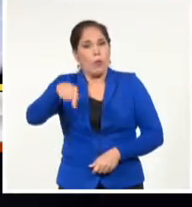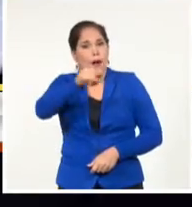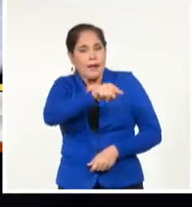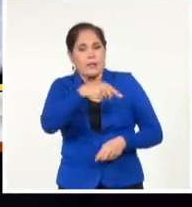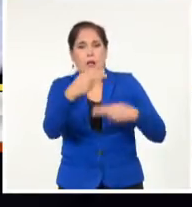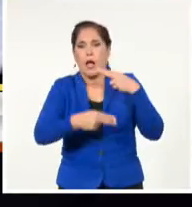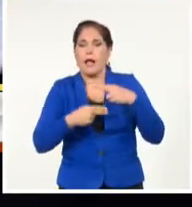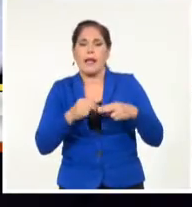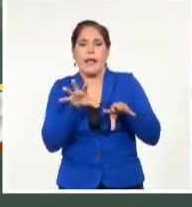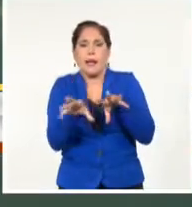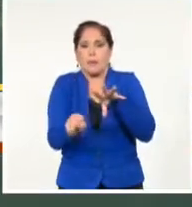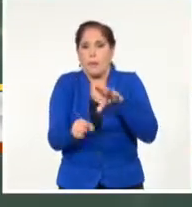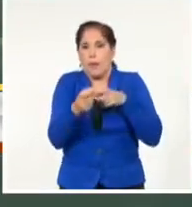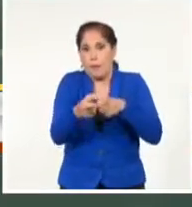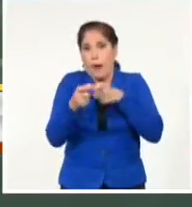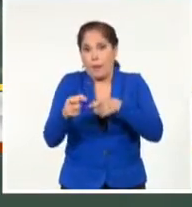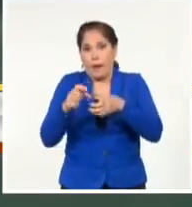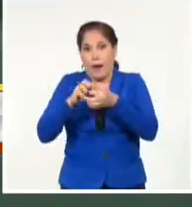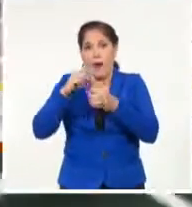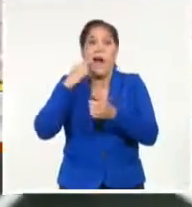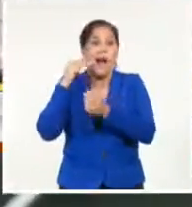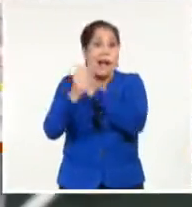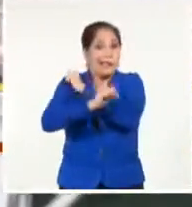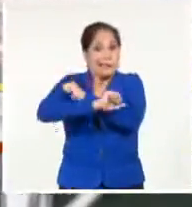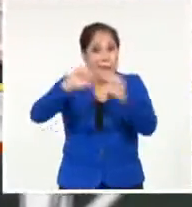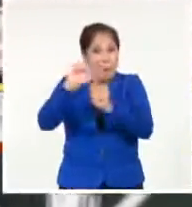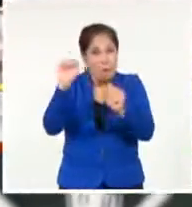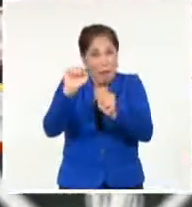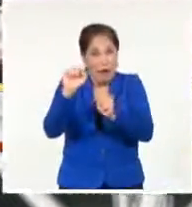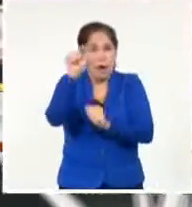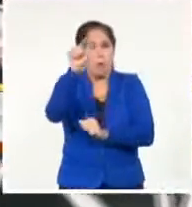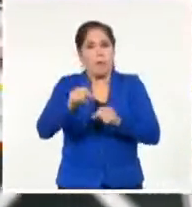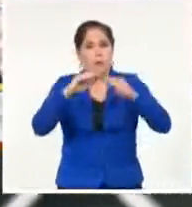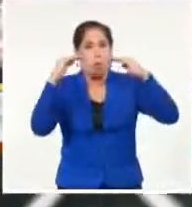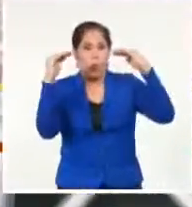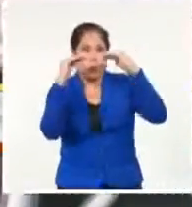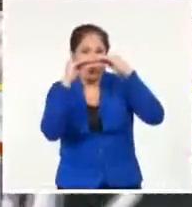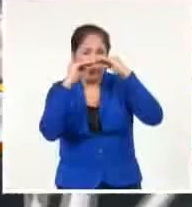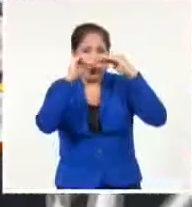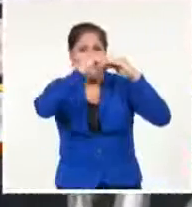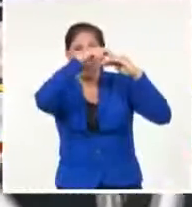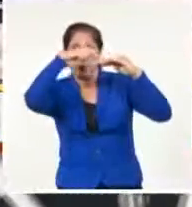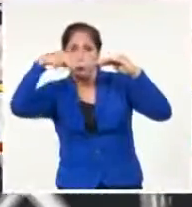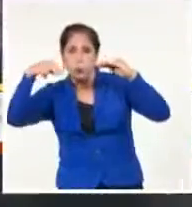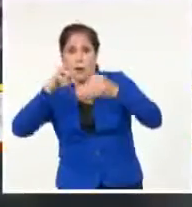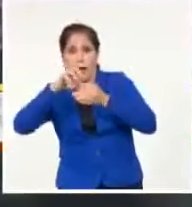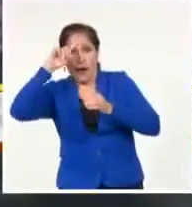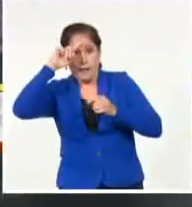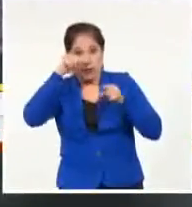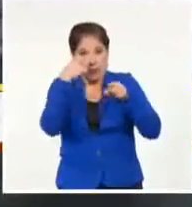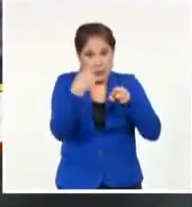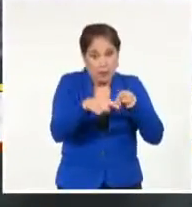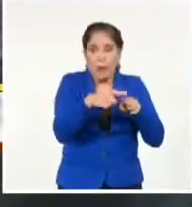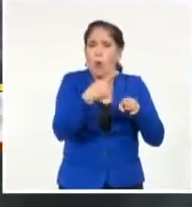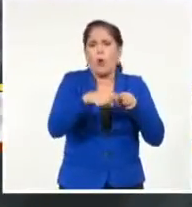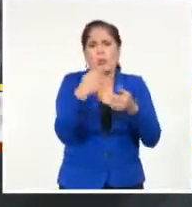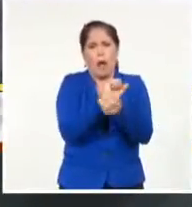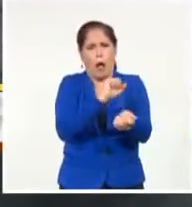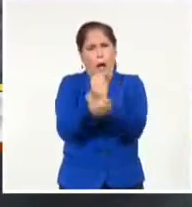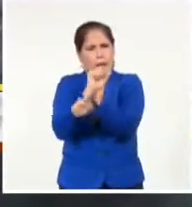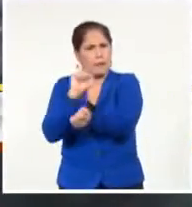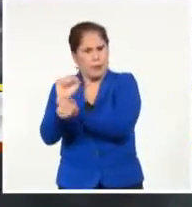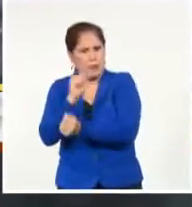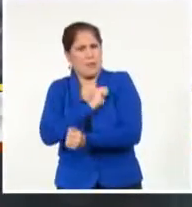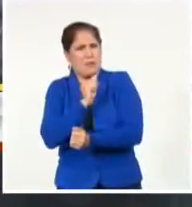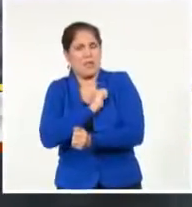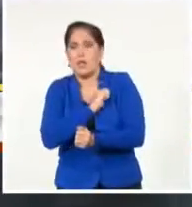producido un intento de ataque con explosivos contra uno de los ramales del gasoducto, entre otra serie de atentados e